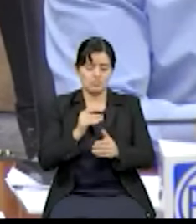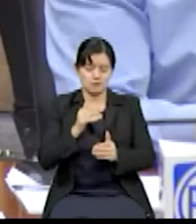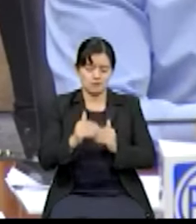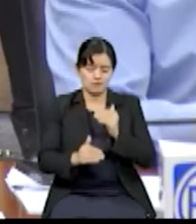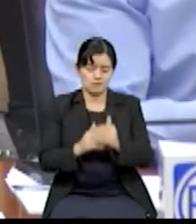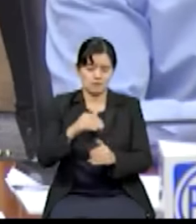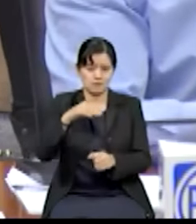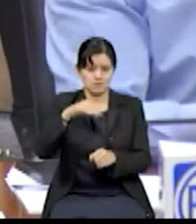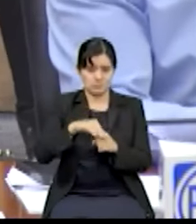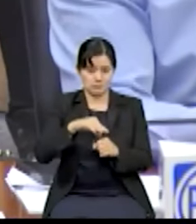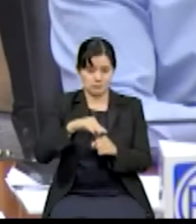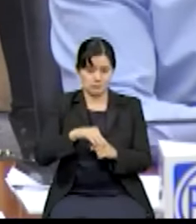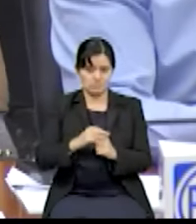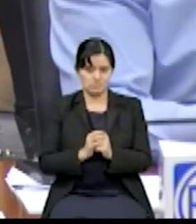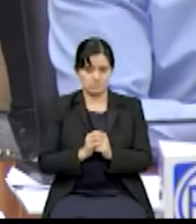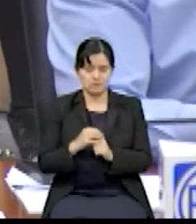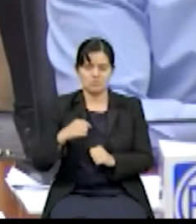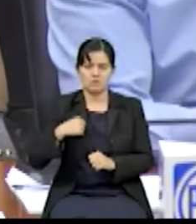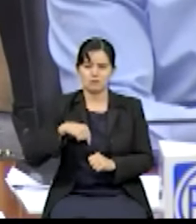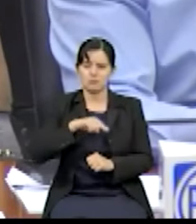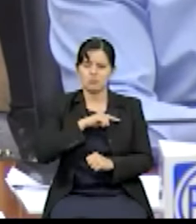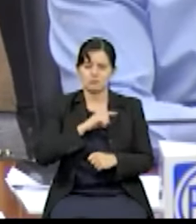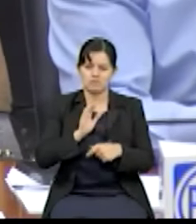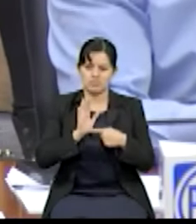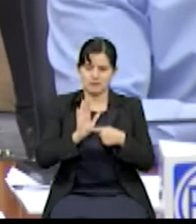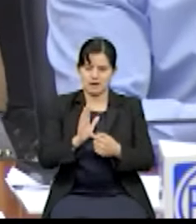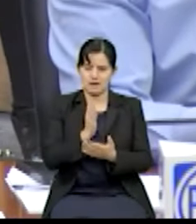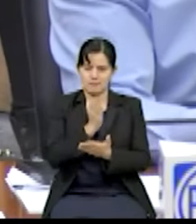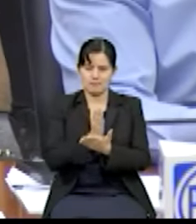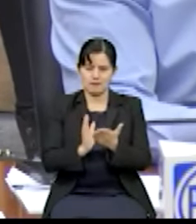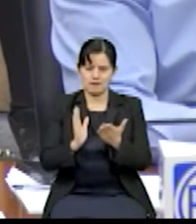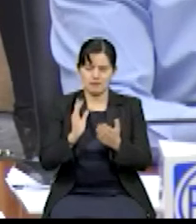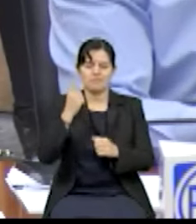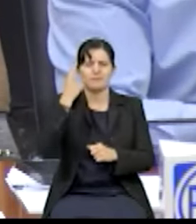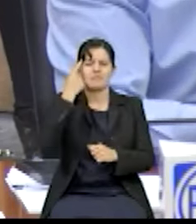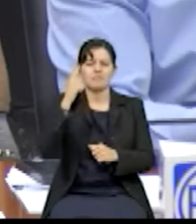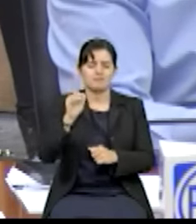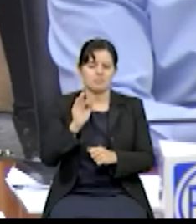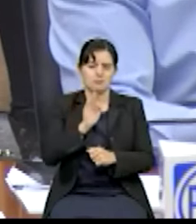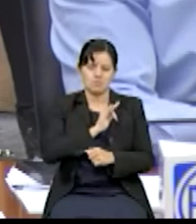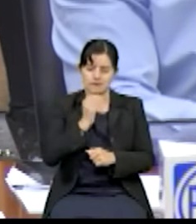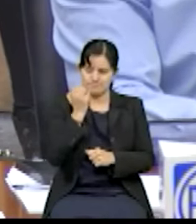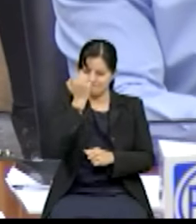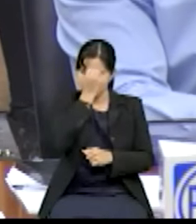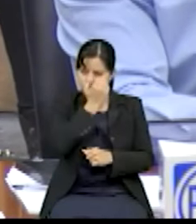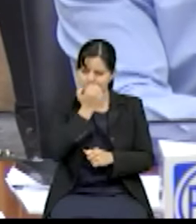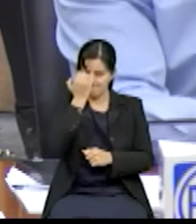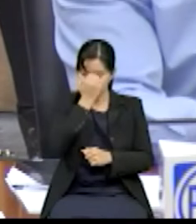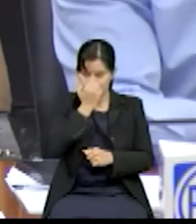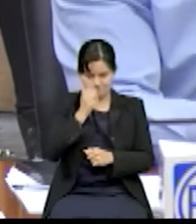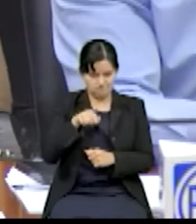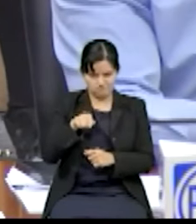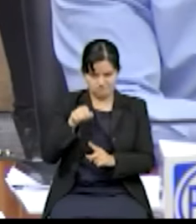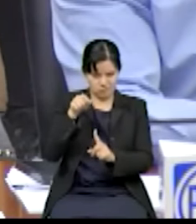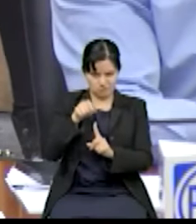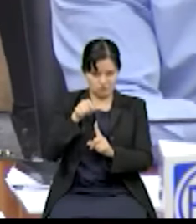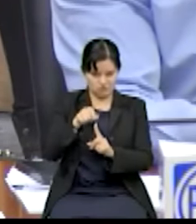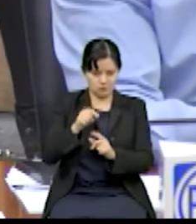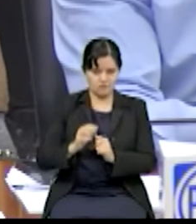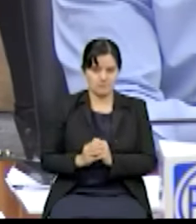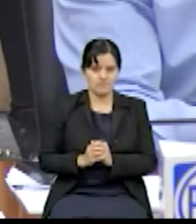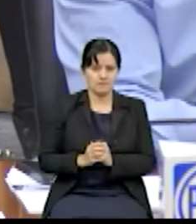no hay inseguridad y que la gente no debe tener miedo. Te lo voy a poner tal y como lo dijo el presidente en la mañanera, que por cierto hoy se llevó a cabo